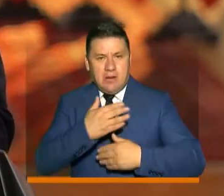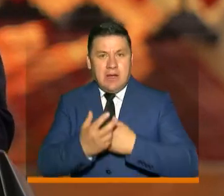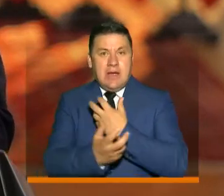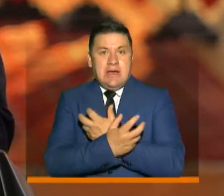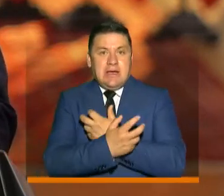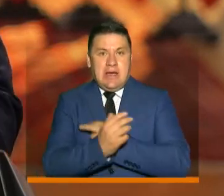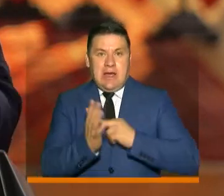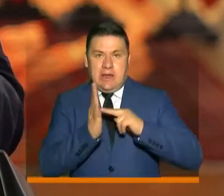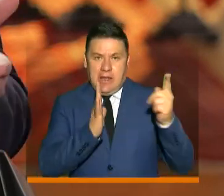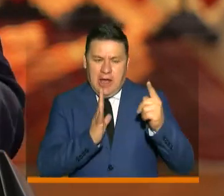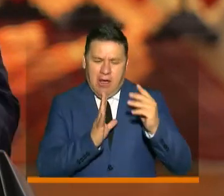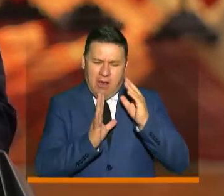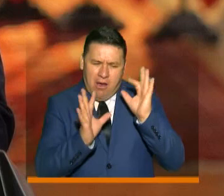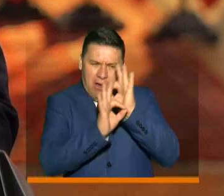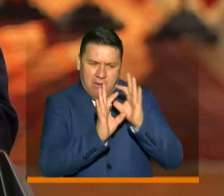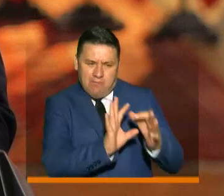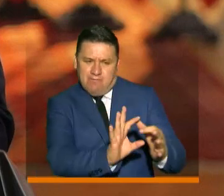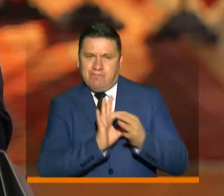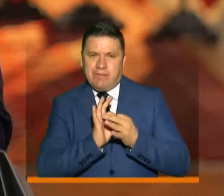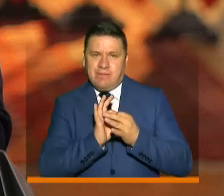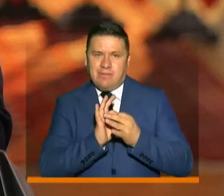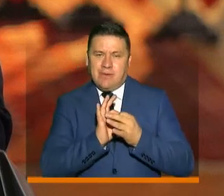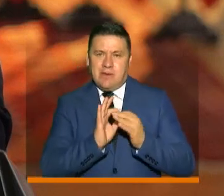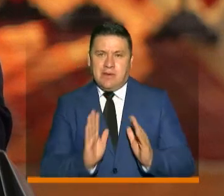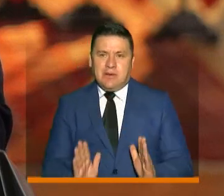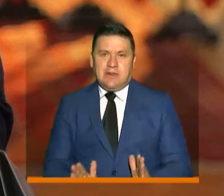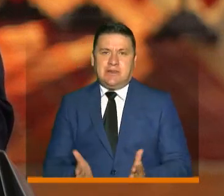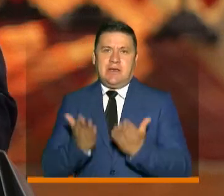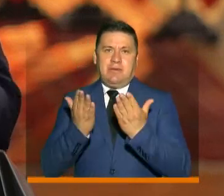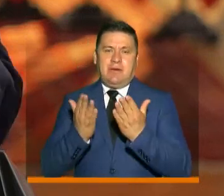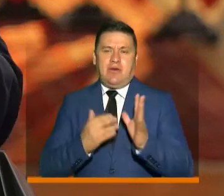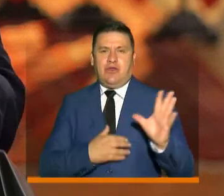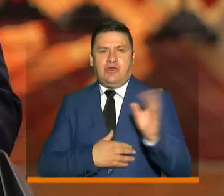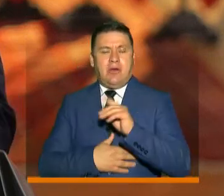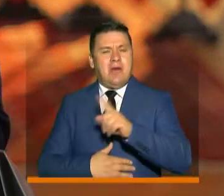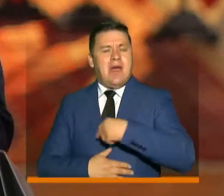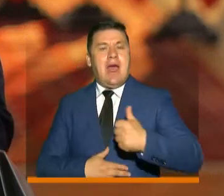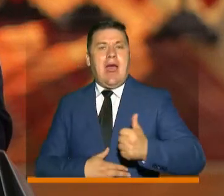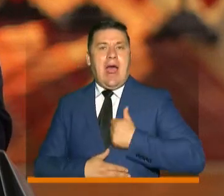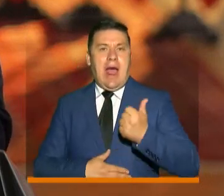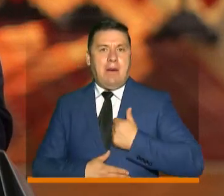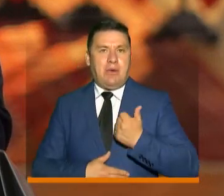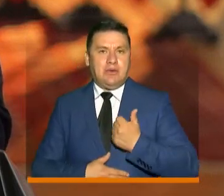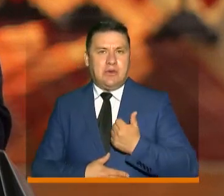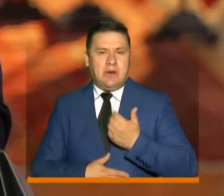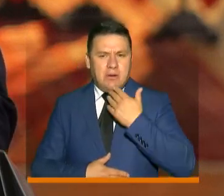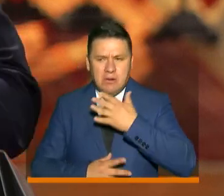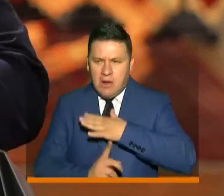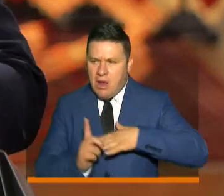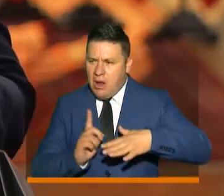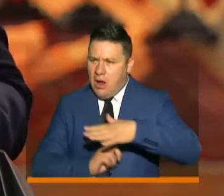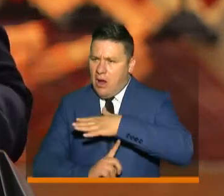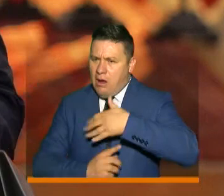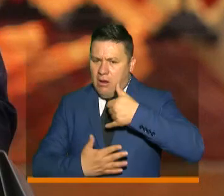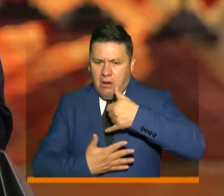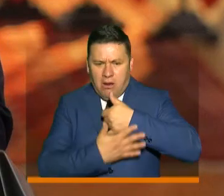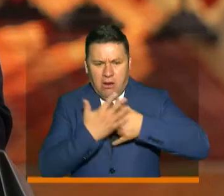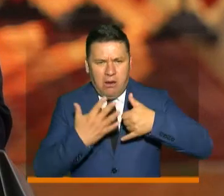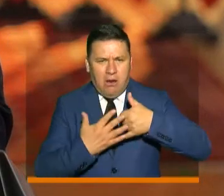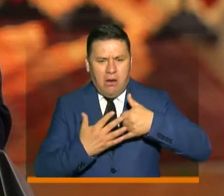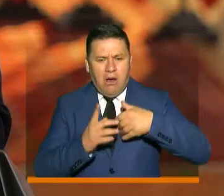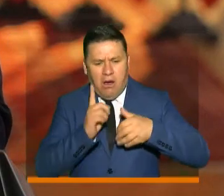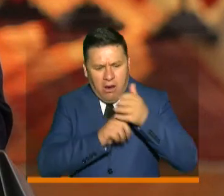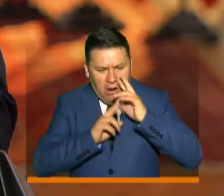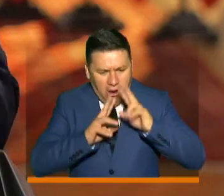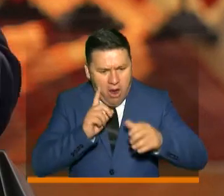ciencia y la tecnología para alcanzar mayores niveles de bienestar aprovechando mejor nuestro entorno descubriendo a lo que somos